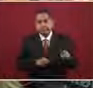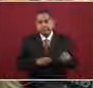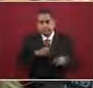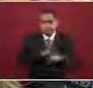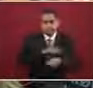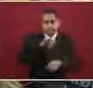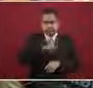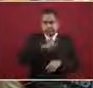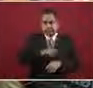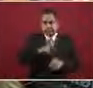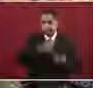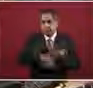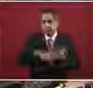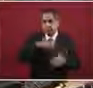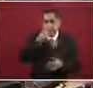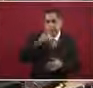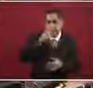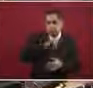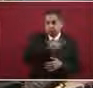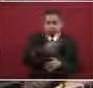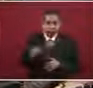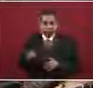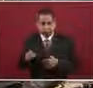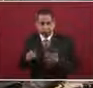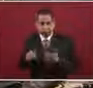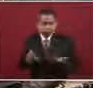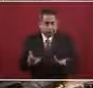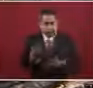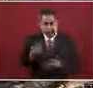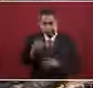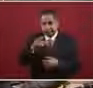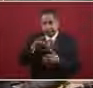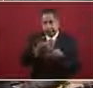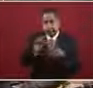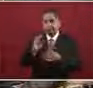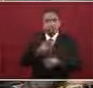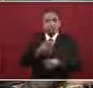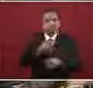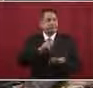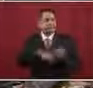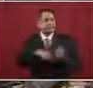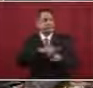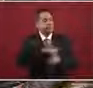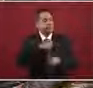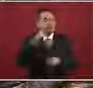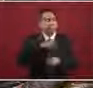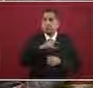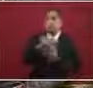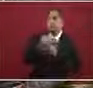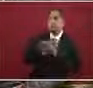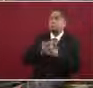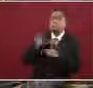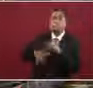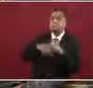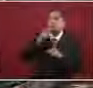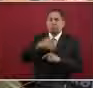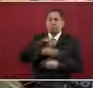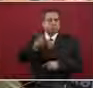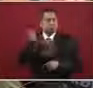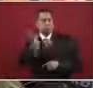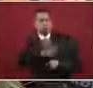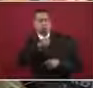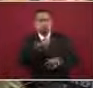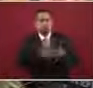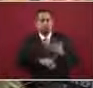más corruptas que hay en este país, y pues no sé si le parezca un poco hipócrita que estén haciendo esta campaña contra la corrupción cuando en el pasado ellos fueron